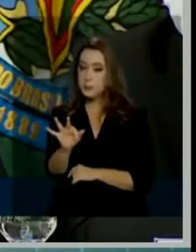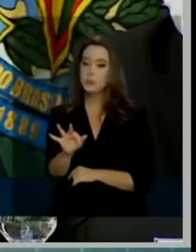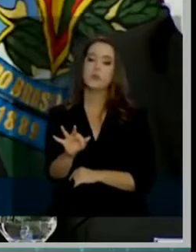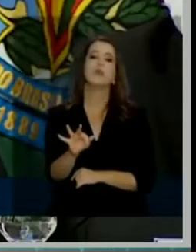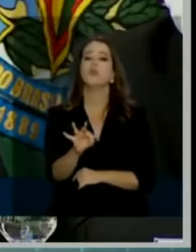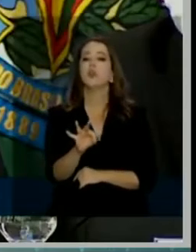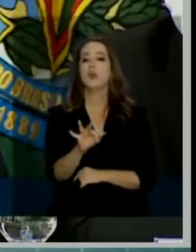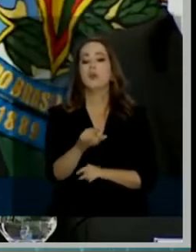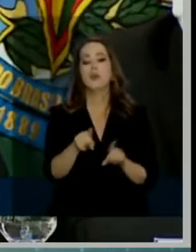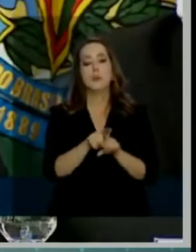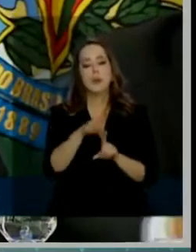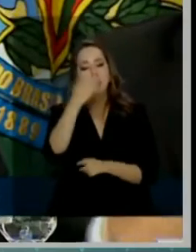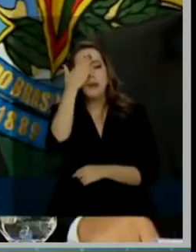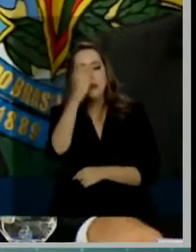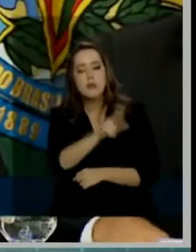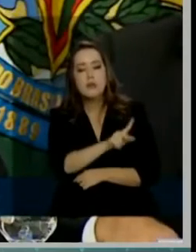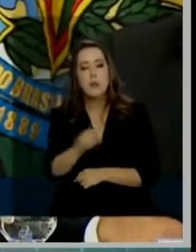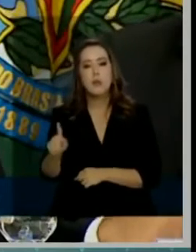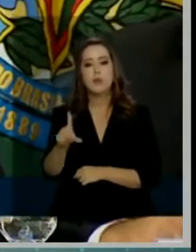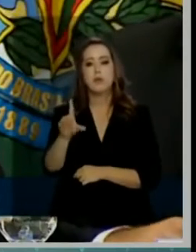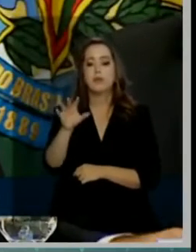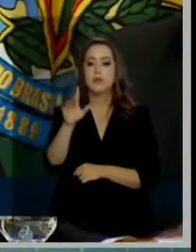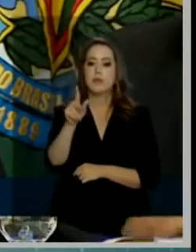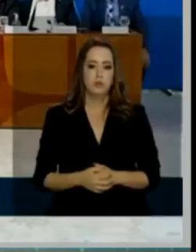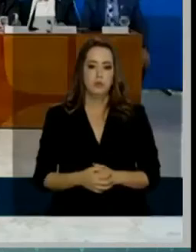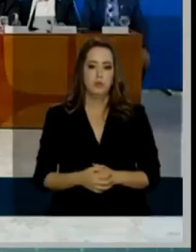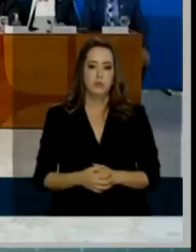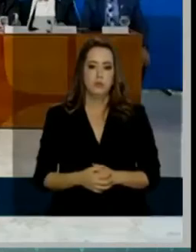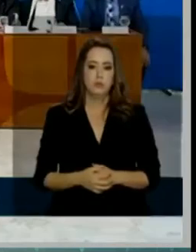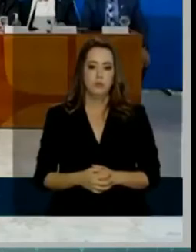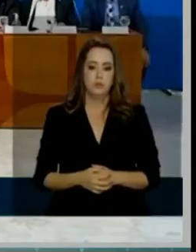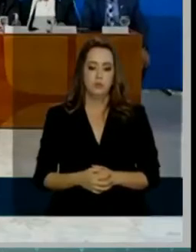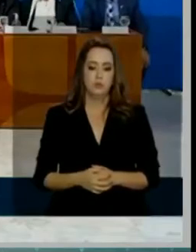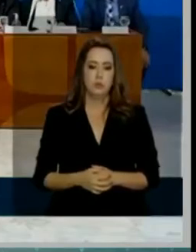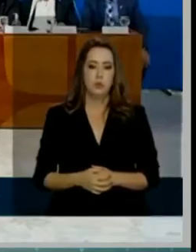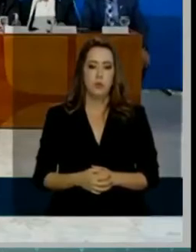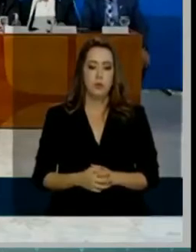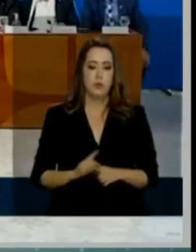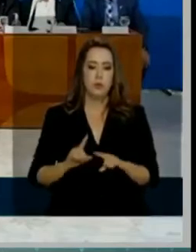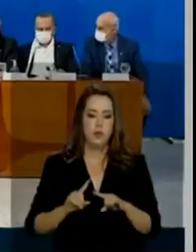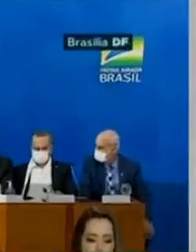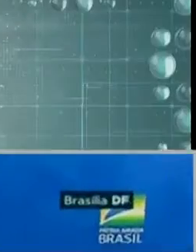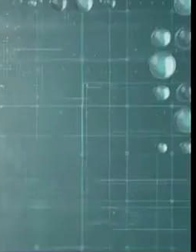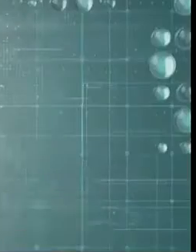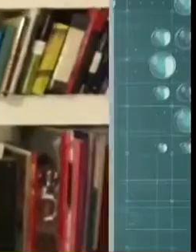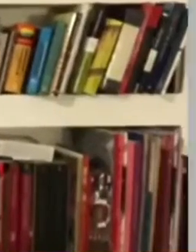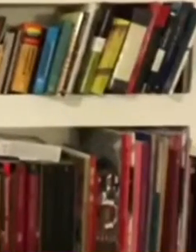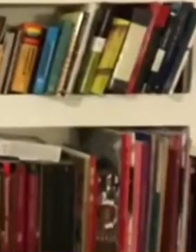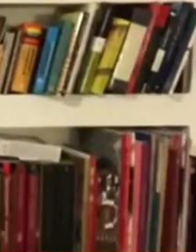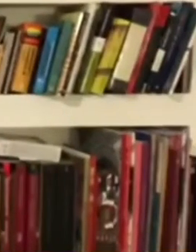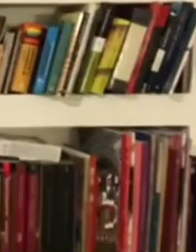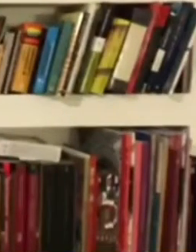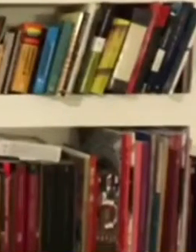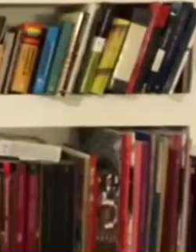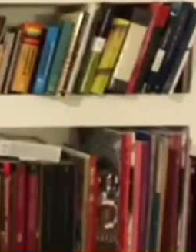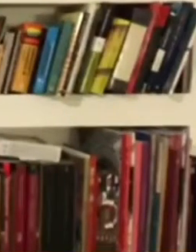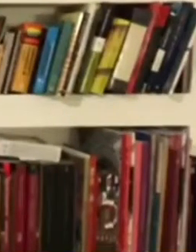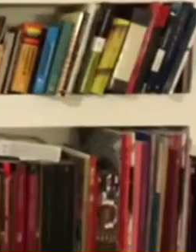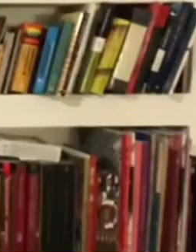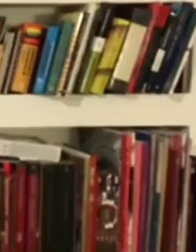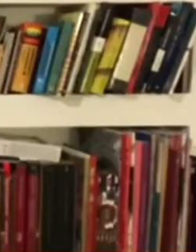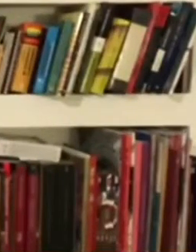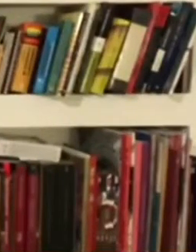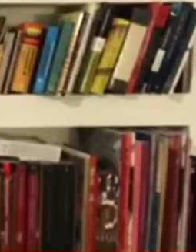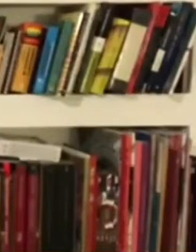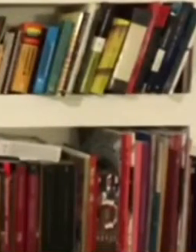Economía, Paulo Guedes, afirmó que hubo un error en la redacción de esta medida provisoria y es por eso que había dado un paso atrás. En ese contexto se